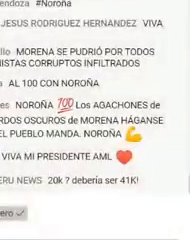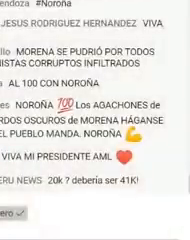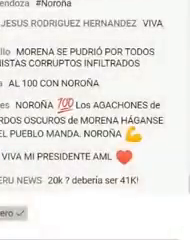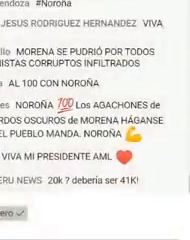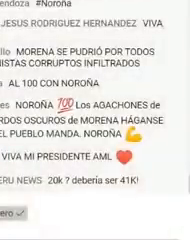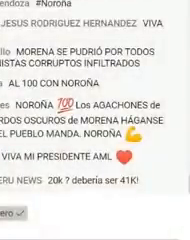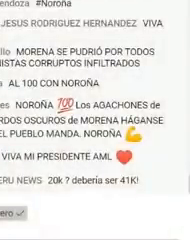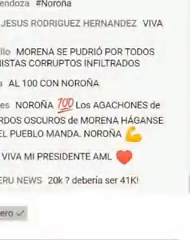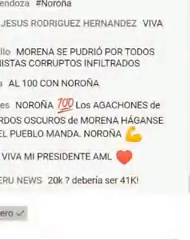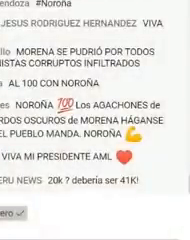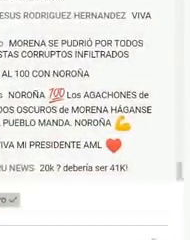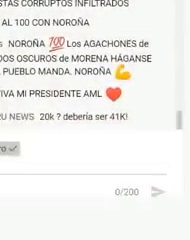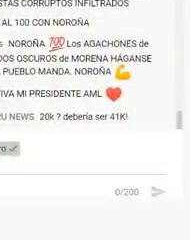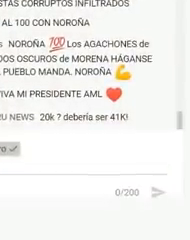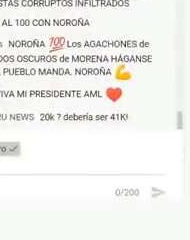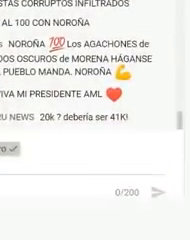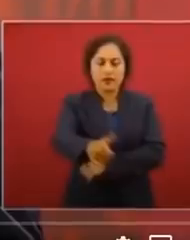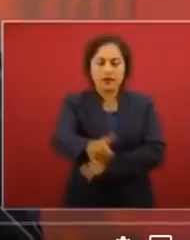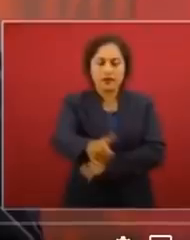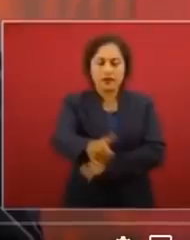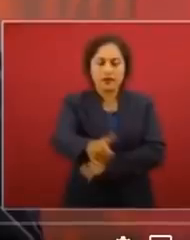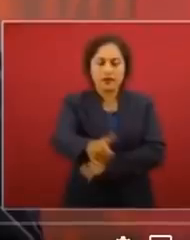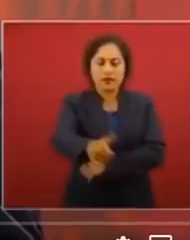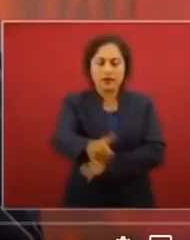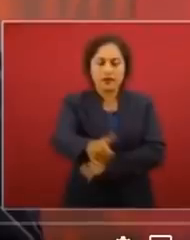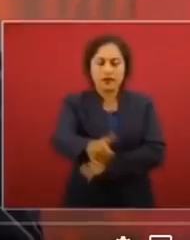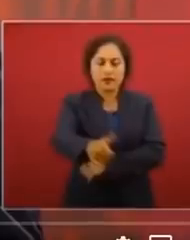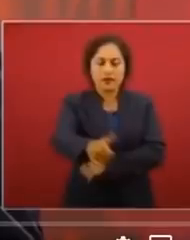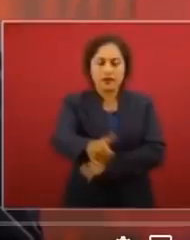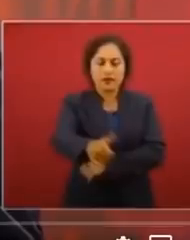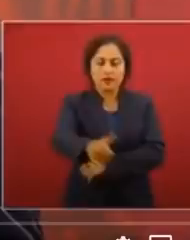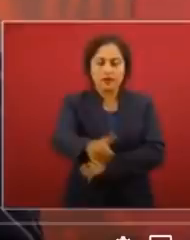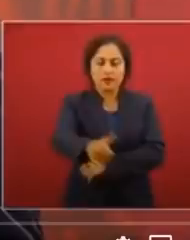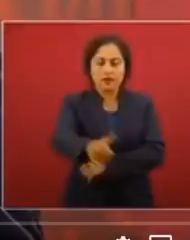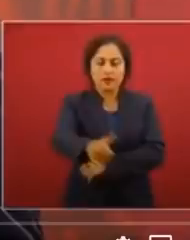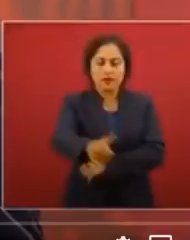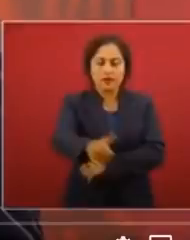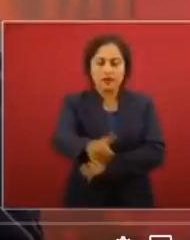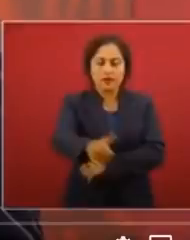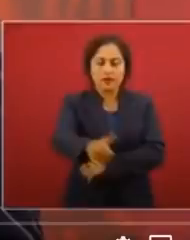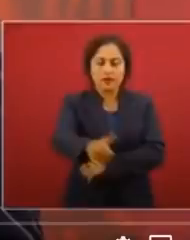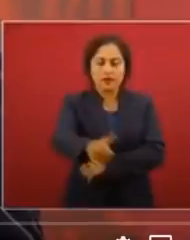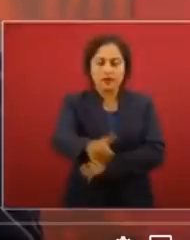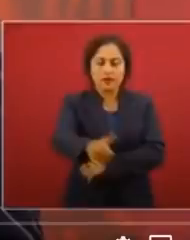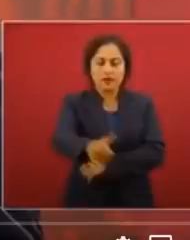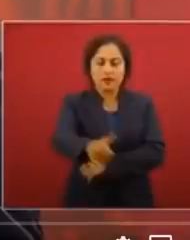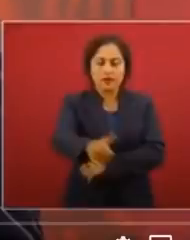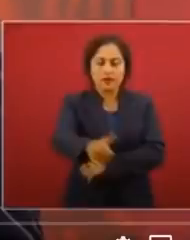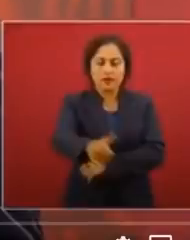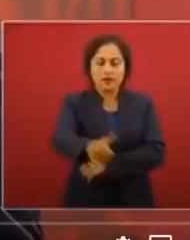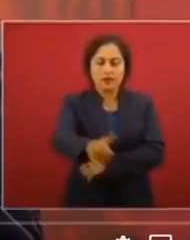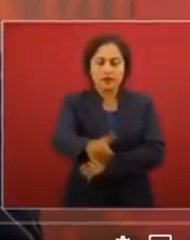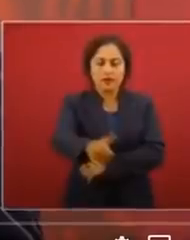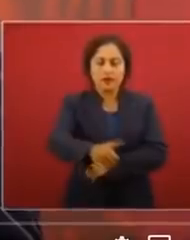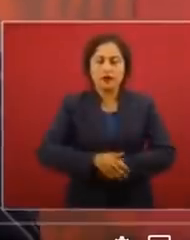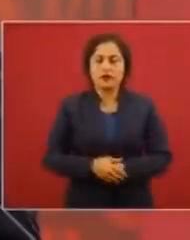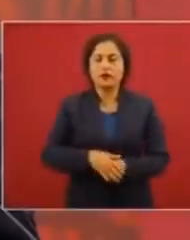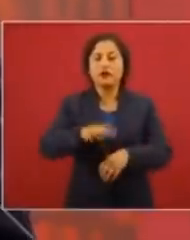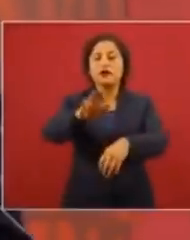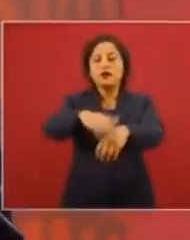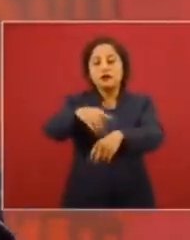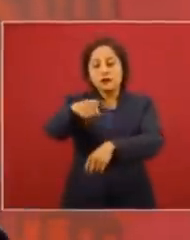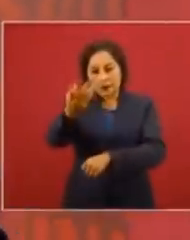lópez obrador sobre la mañanera la cancelación de las mañaneras y vamos a ver como aquí dice enojo de